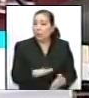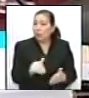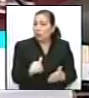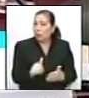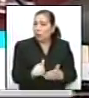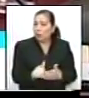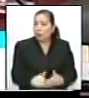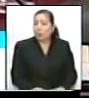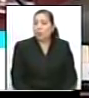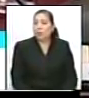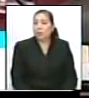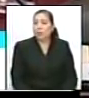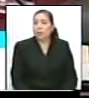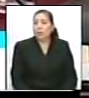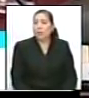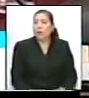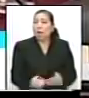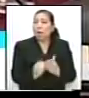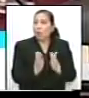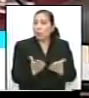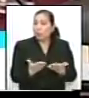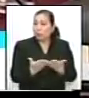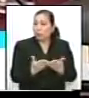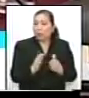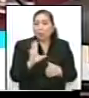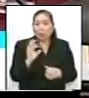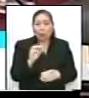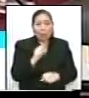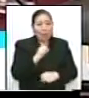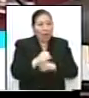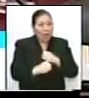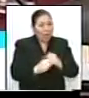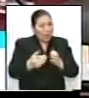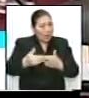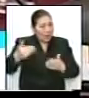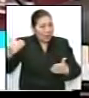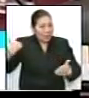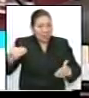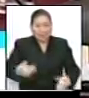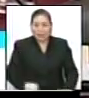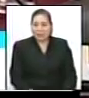los todos los alumnos que hayan estudiado 50 años atrás.